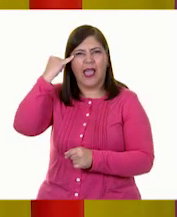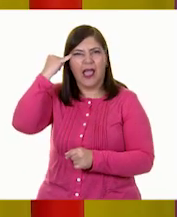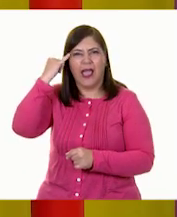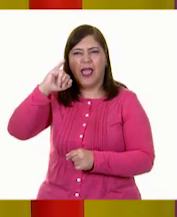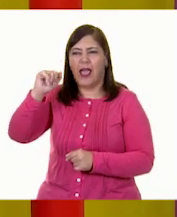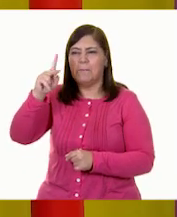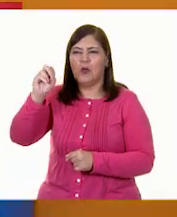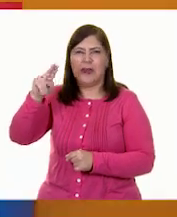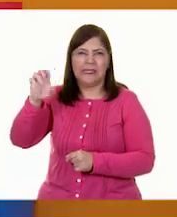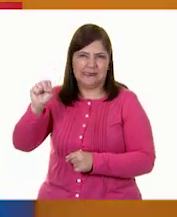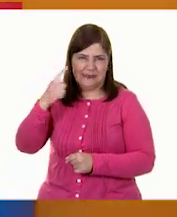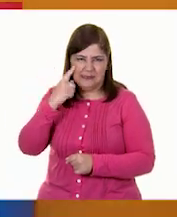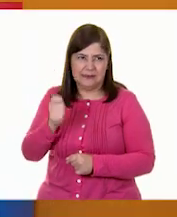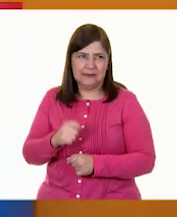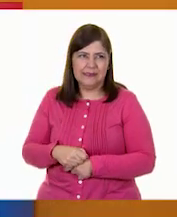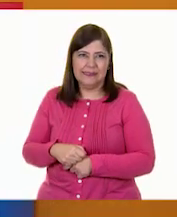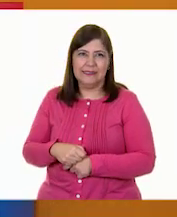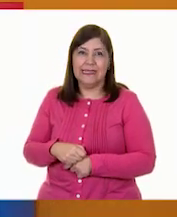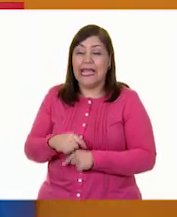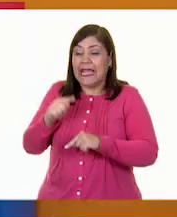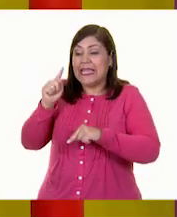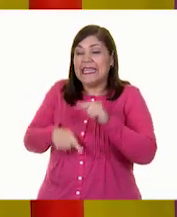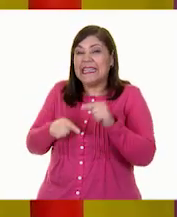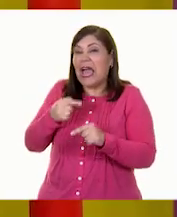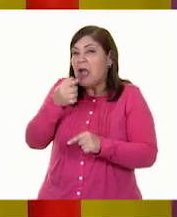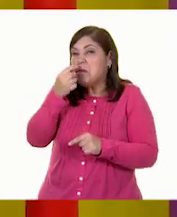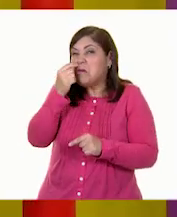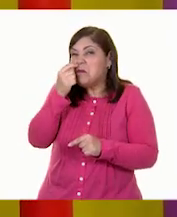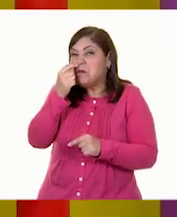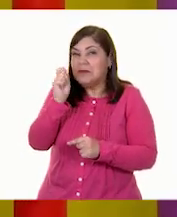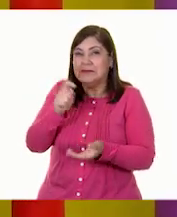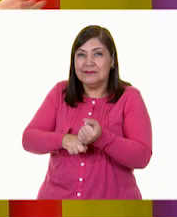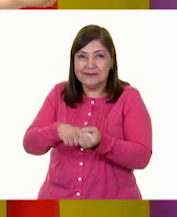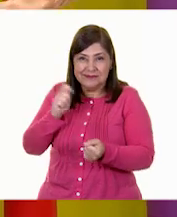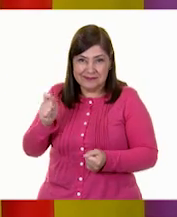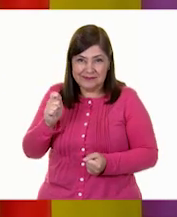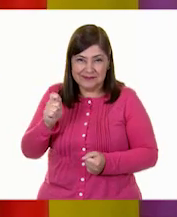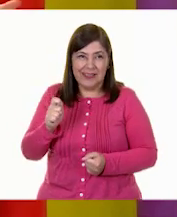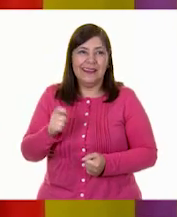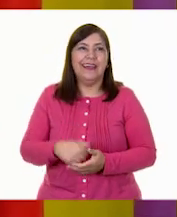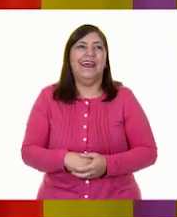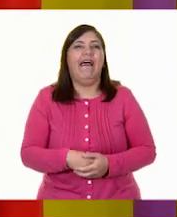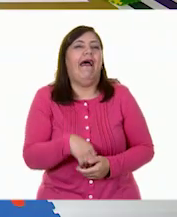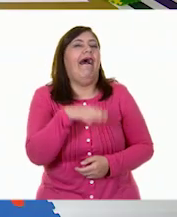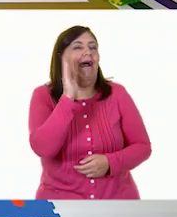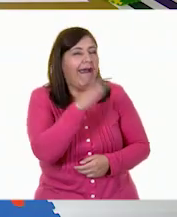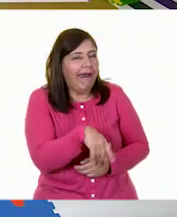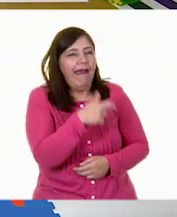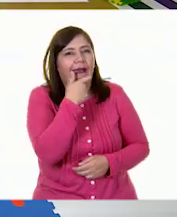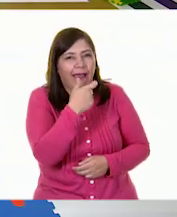No. Quitamoquito. ¡Ay, quitamoquito! Pues sí.